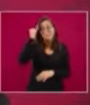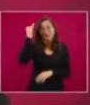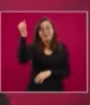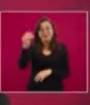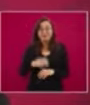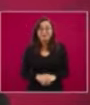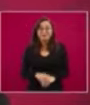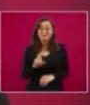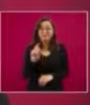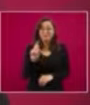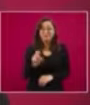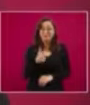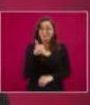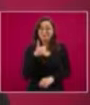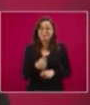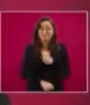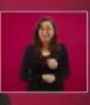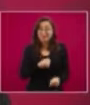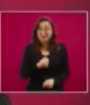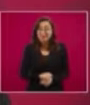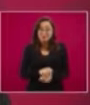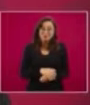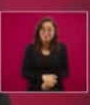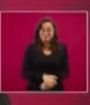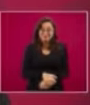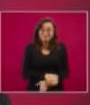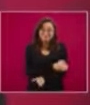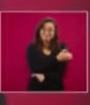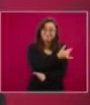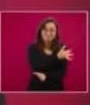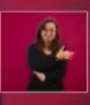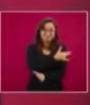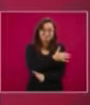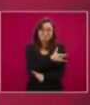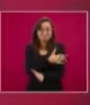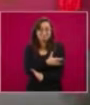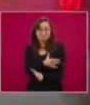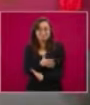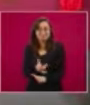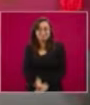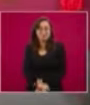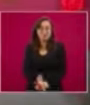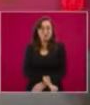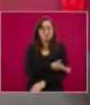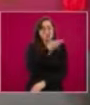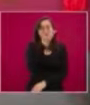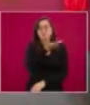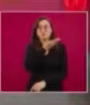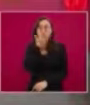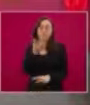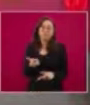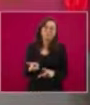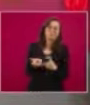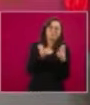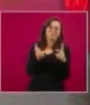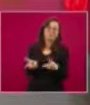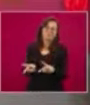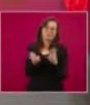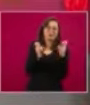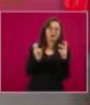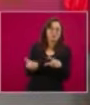votos. Hay unos estados de la República Mexicana en donde la aprobación es mucho más alta que el promedio nacional. Por ejemplo, en